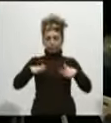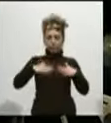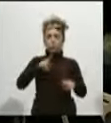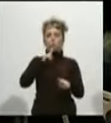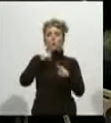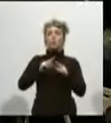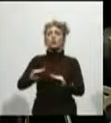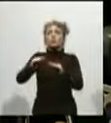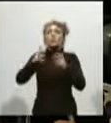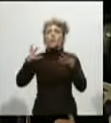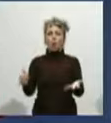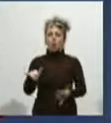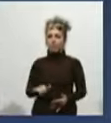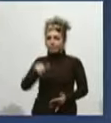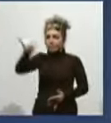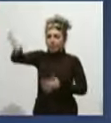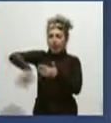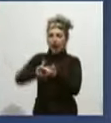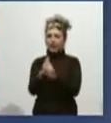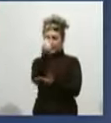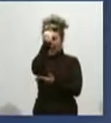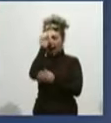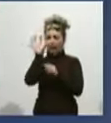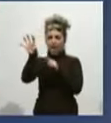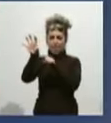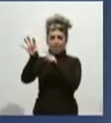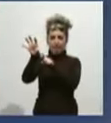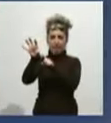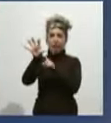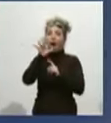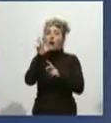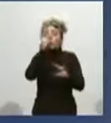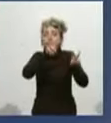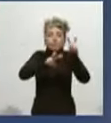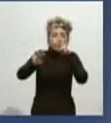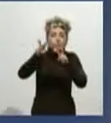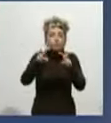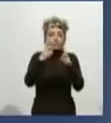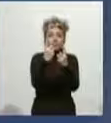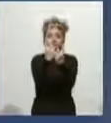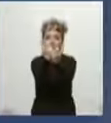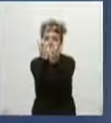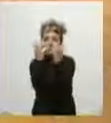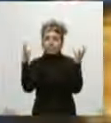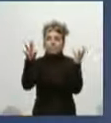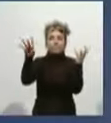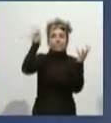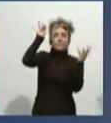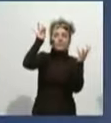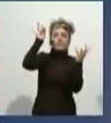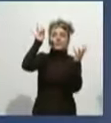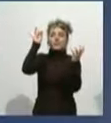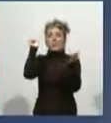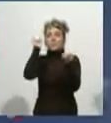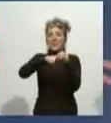Pasaje a la India. Y buscamos ahora así ya quién va a ser el último participante de la noche, el participante